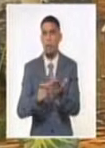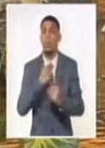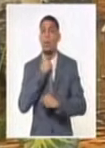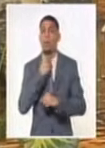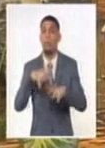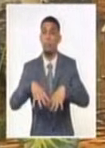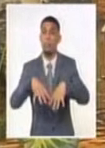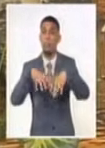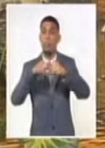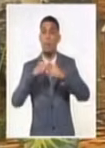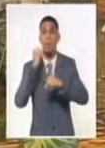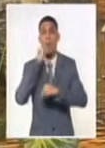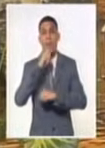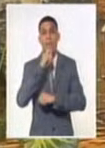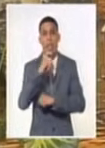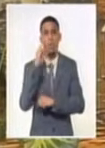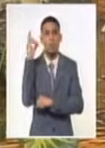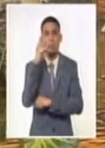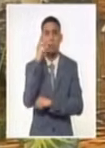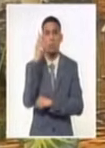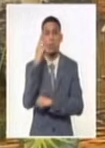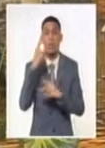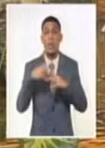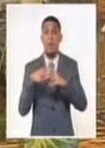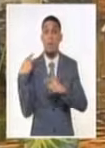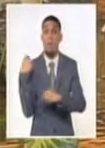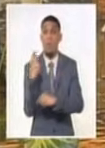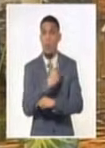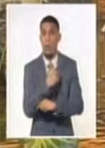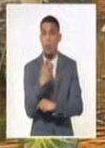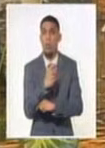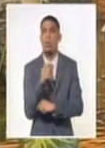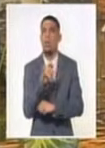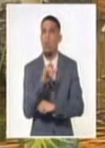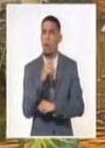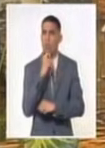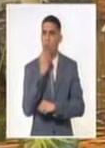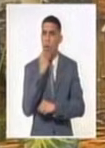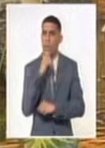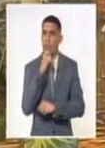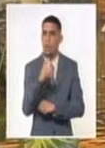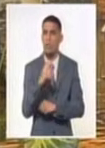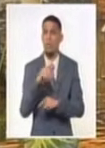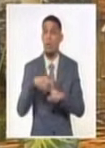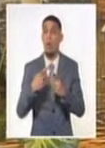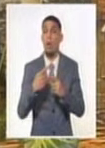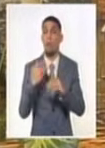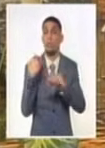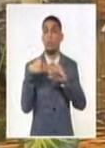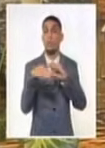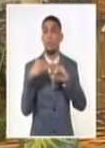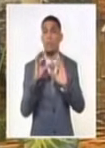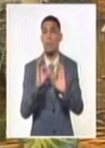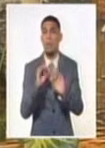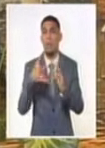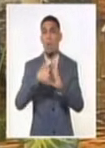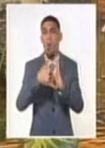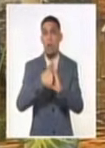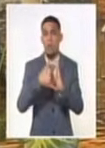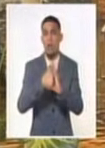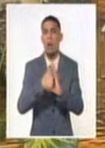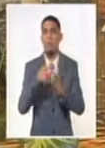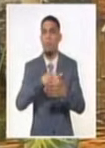la conexión, y los profesores principales de año están asegurando por todas las vías que le lleven las guías de estudio, las actividades metodológicas que se planifiquen en cada